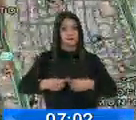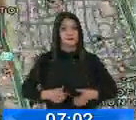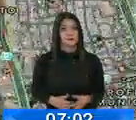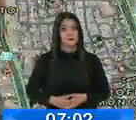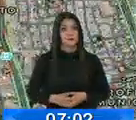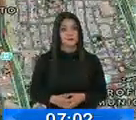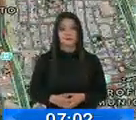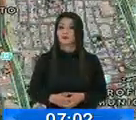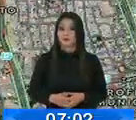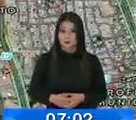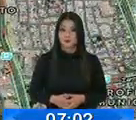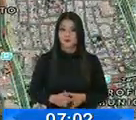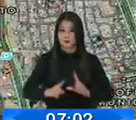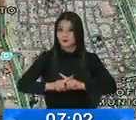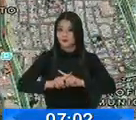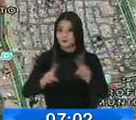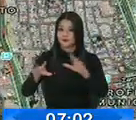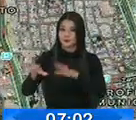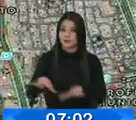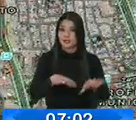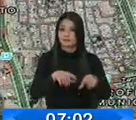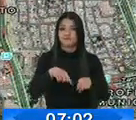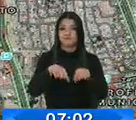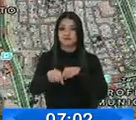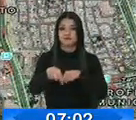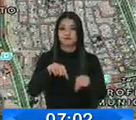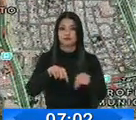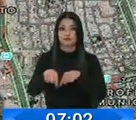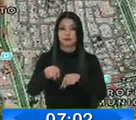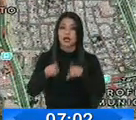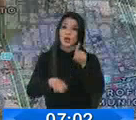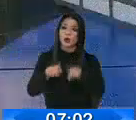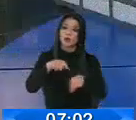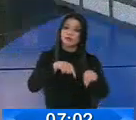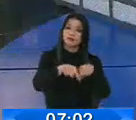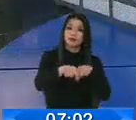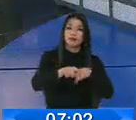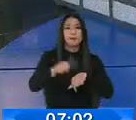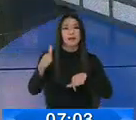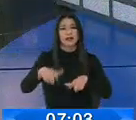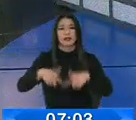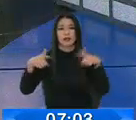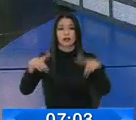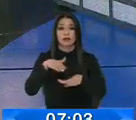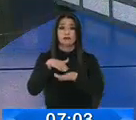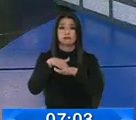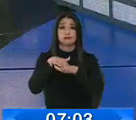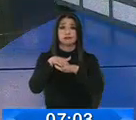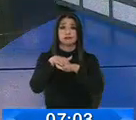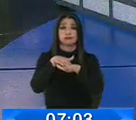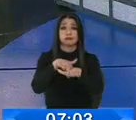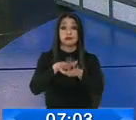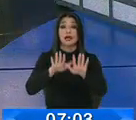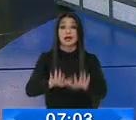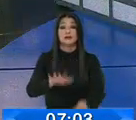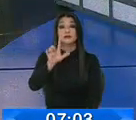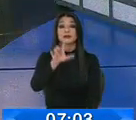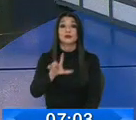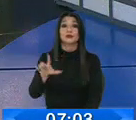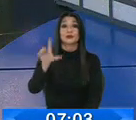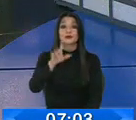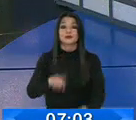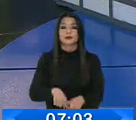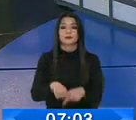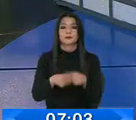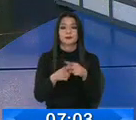está Quito, con mucho tráfico, fluido en algunas zonas, pero en su gran mayoría la carga importante de un lunes que comienza